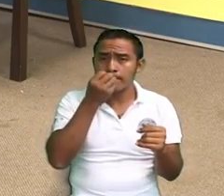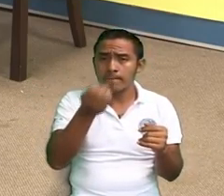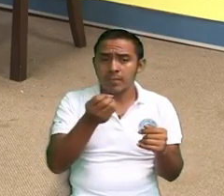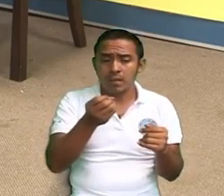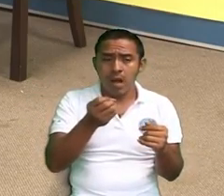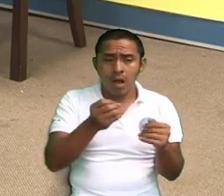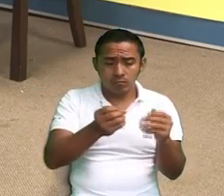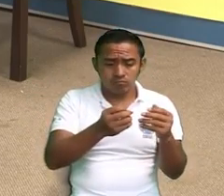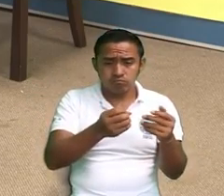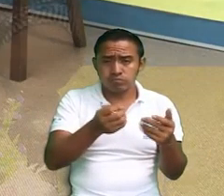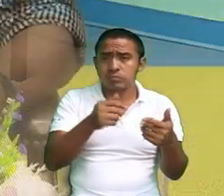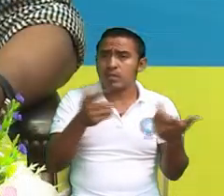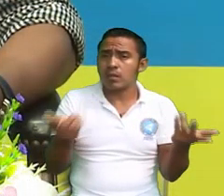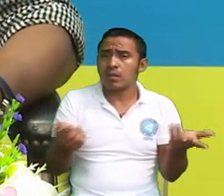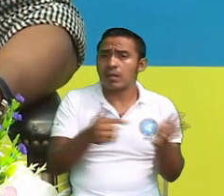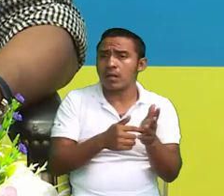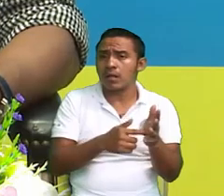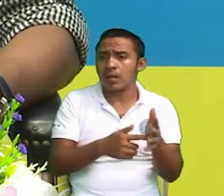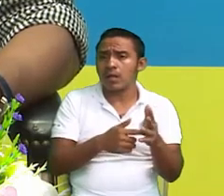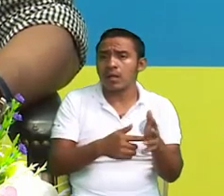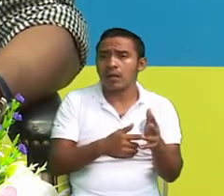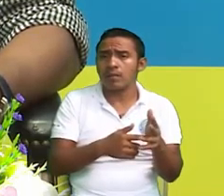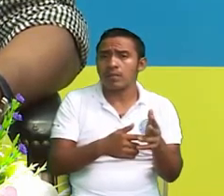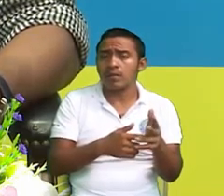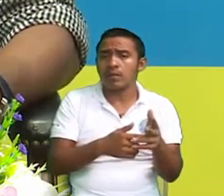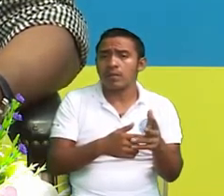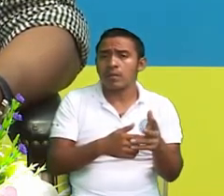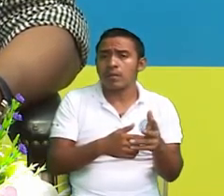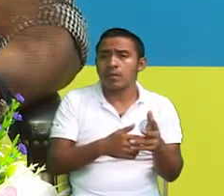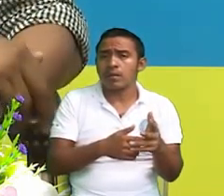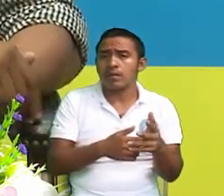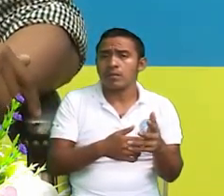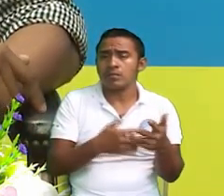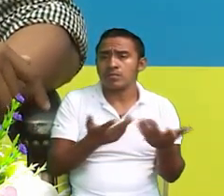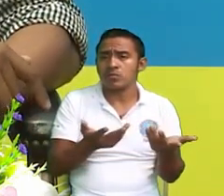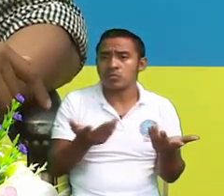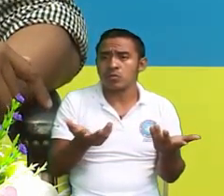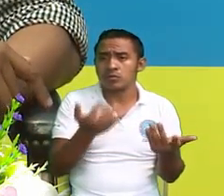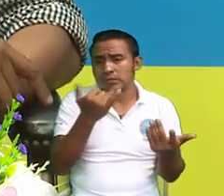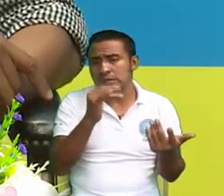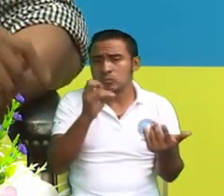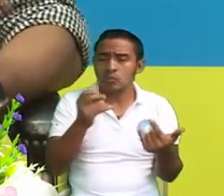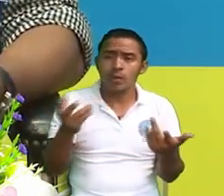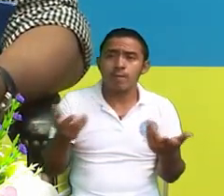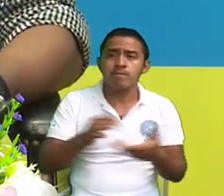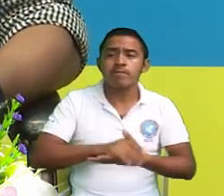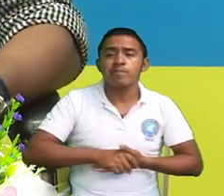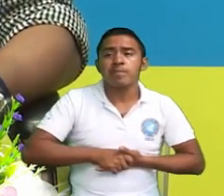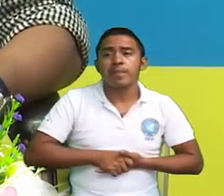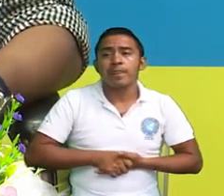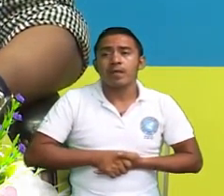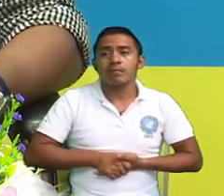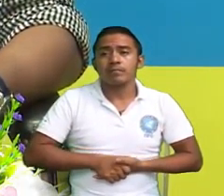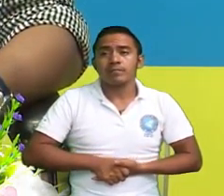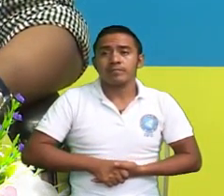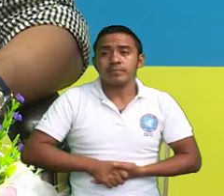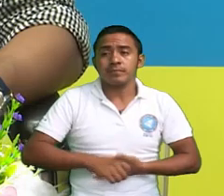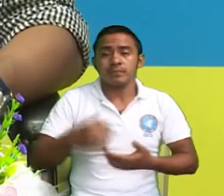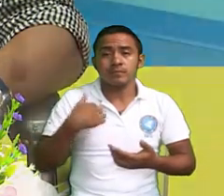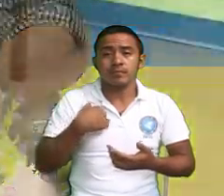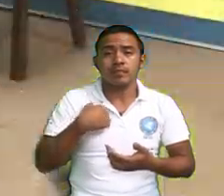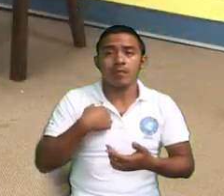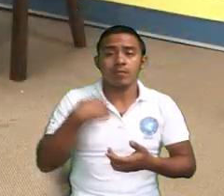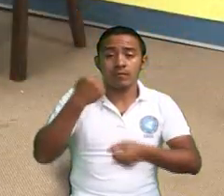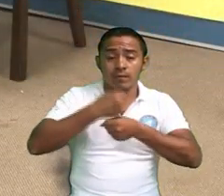alimentaria? Y en el caso de que, ¿por qué no? ¿Por qué ha sido? La verdad que lo que yo tengo de